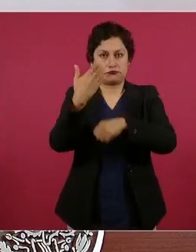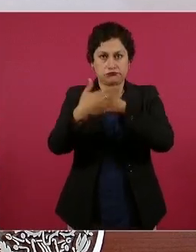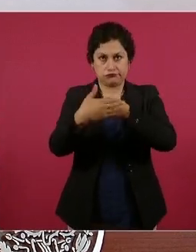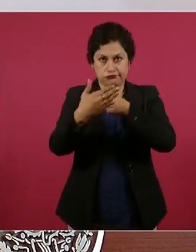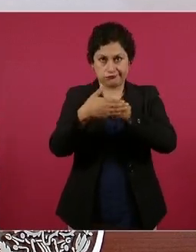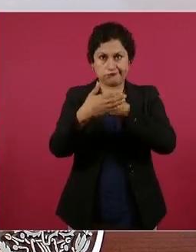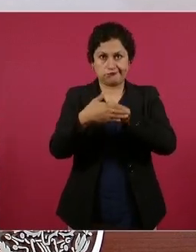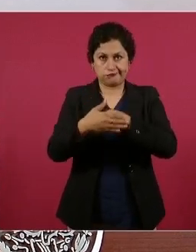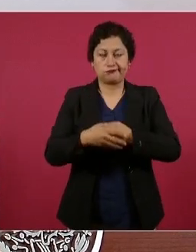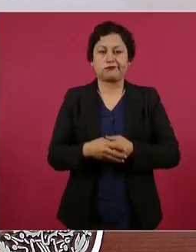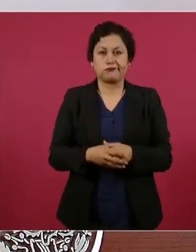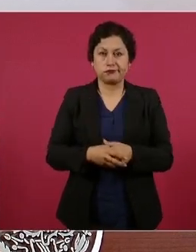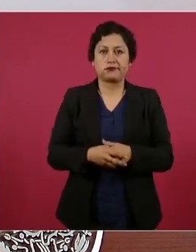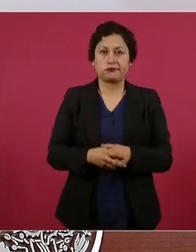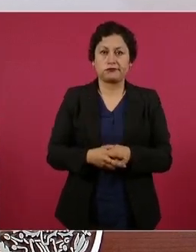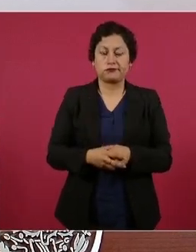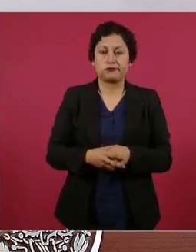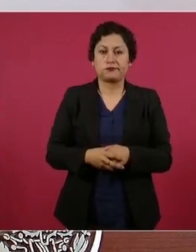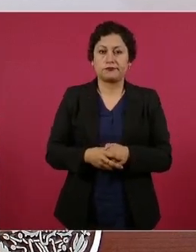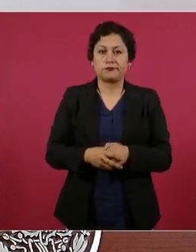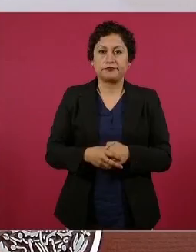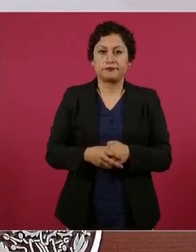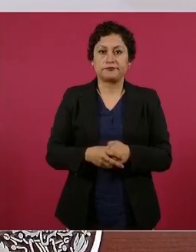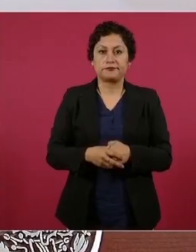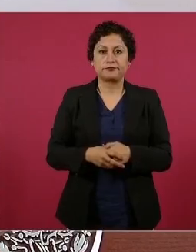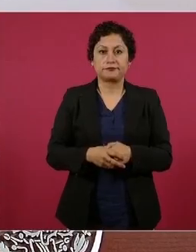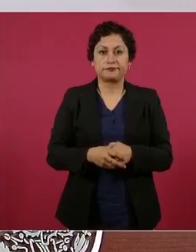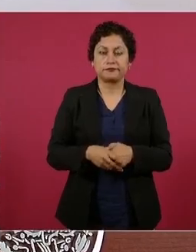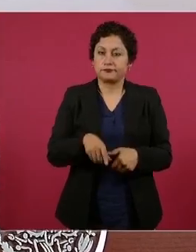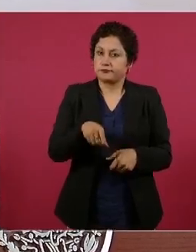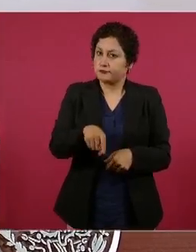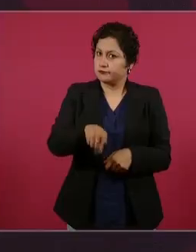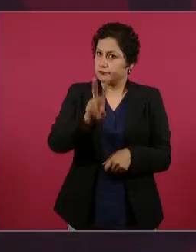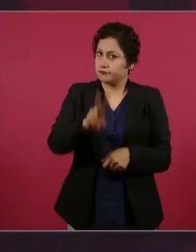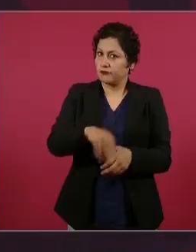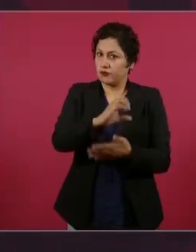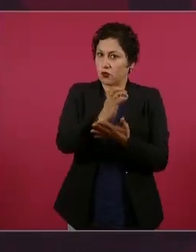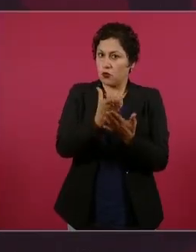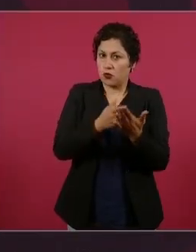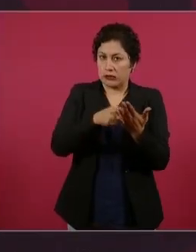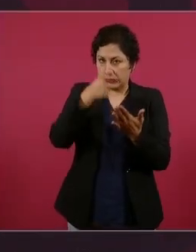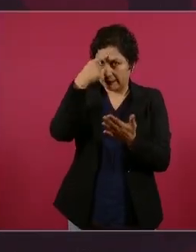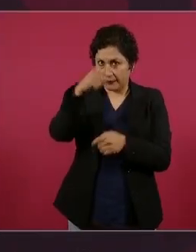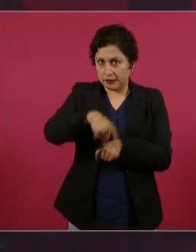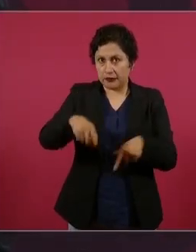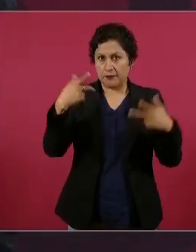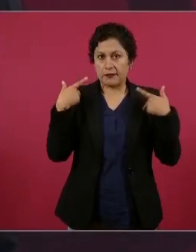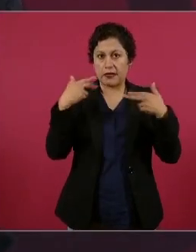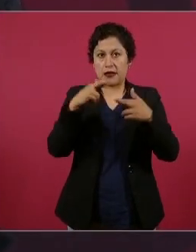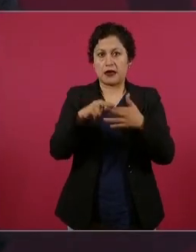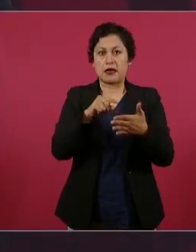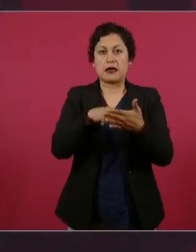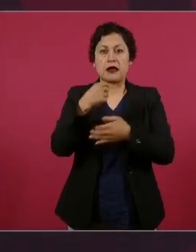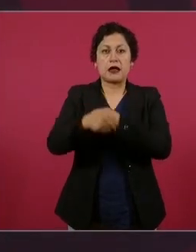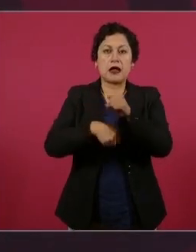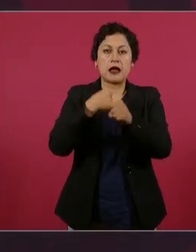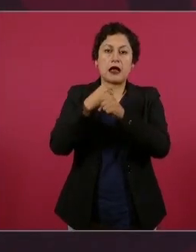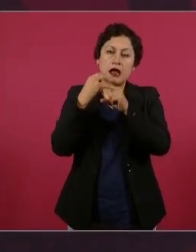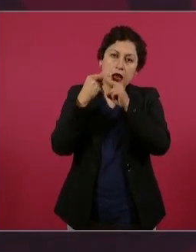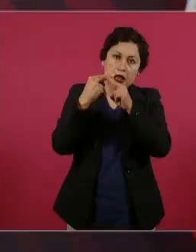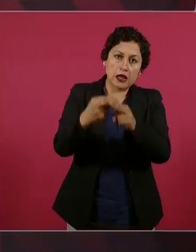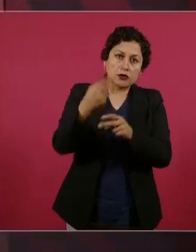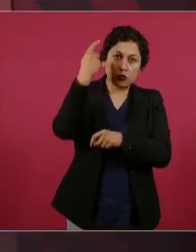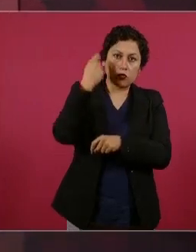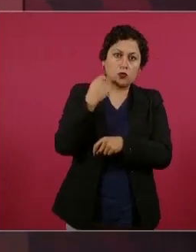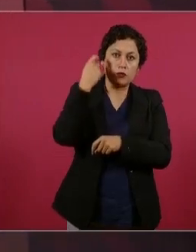que ahí no solo les aumentaron la edad de jubilación, eso quedó